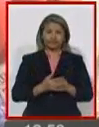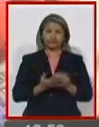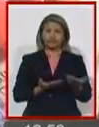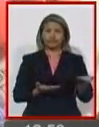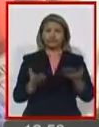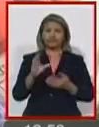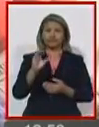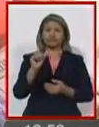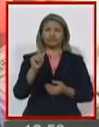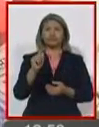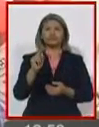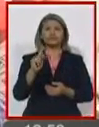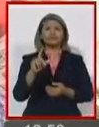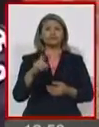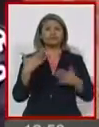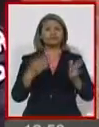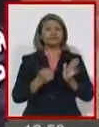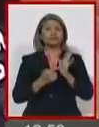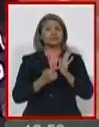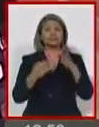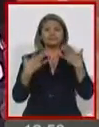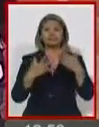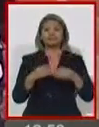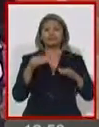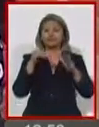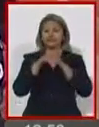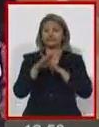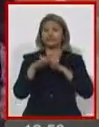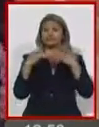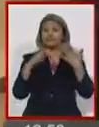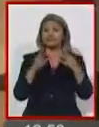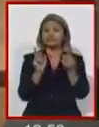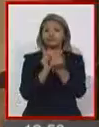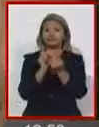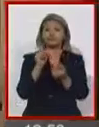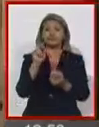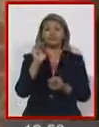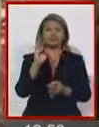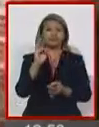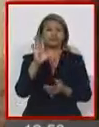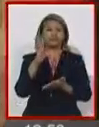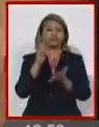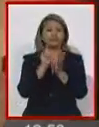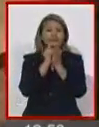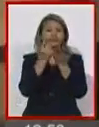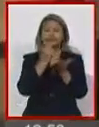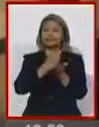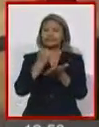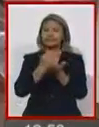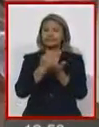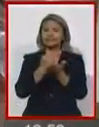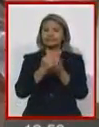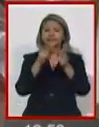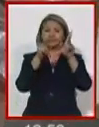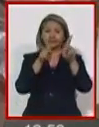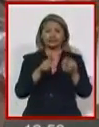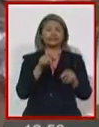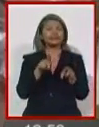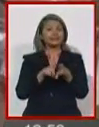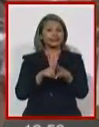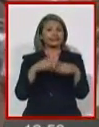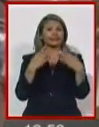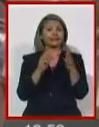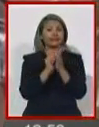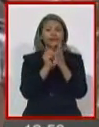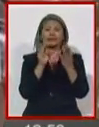van a ser cautelados, ya se ha presentado la imputación. Durante los allanamientos se encontró 75 pasaportes, presumiblemente de víctimas. Asimismo,